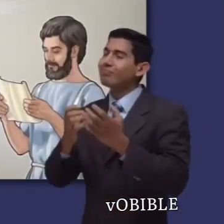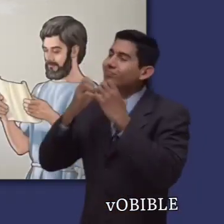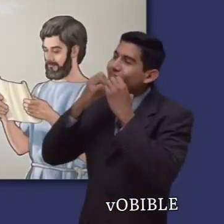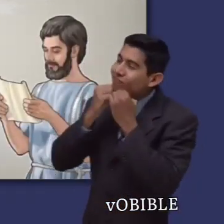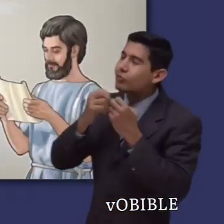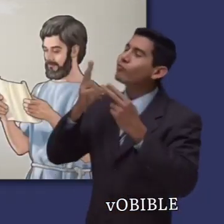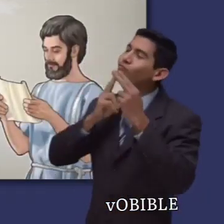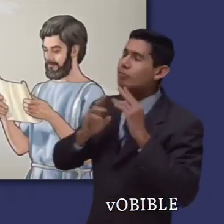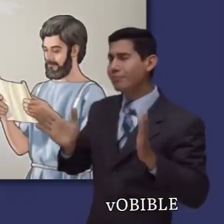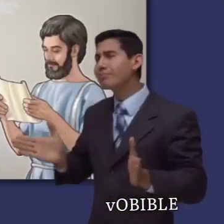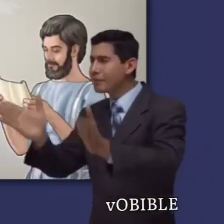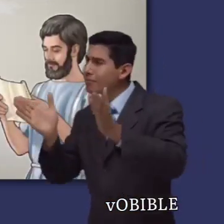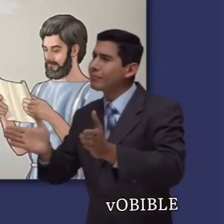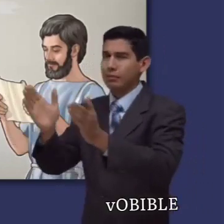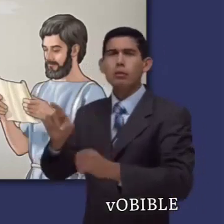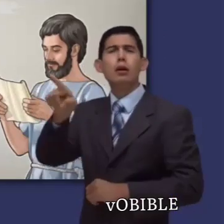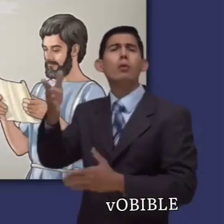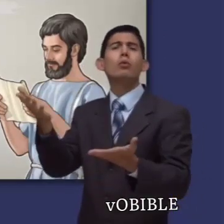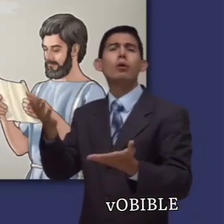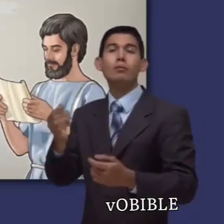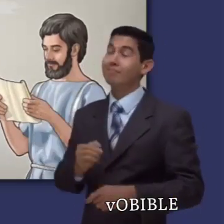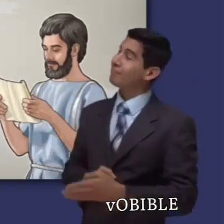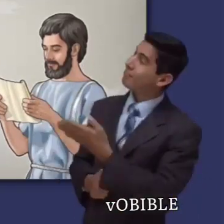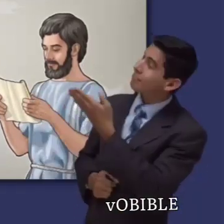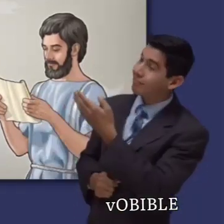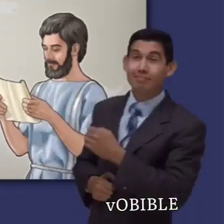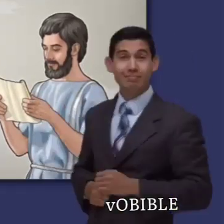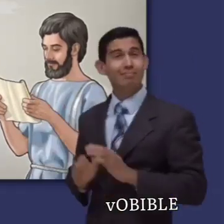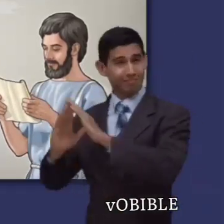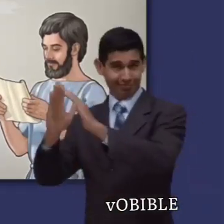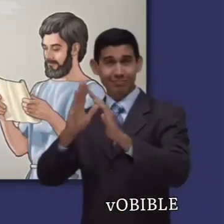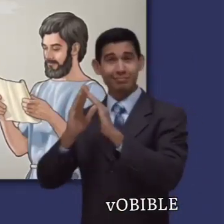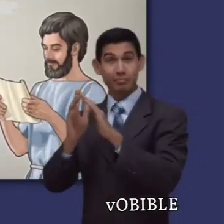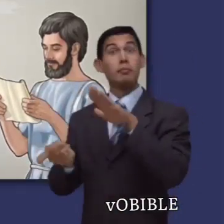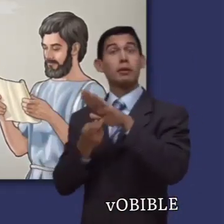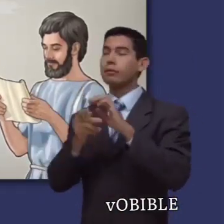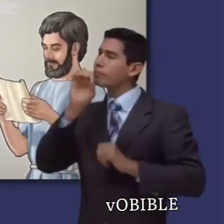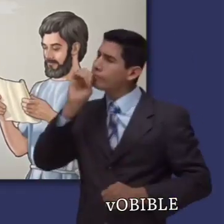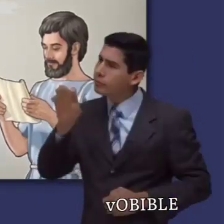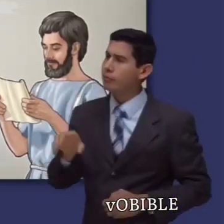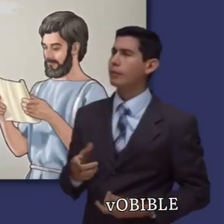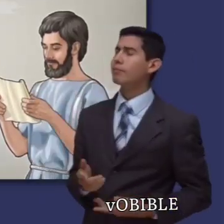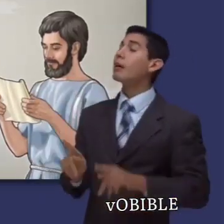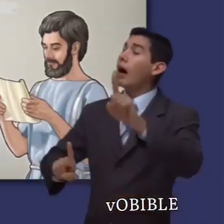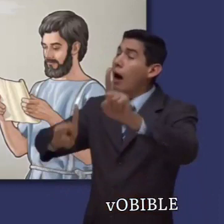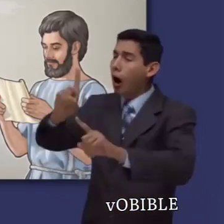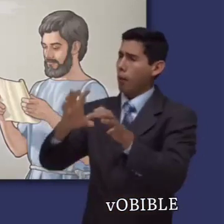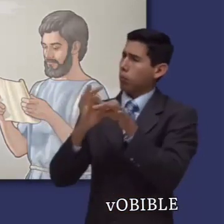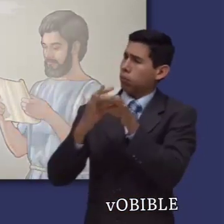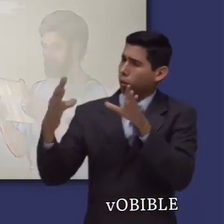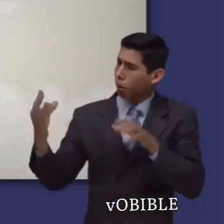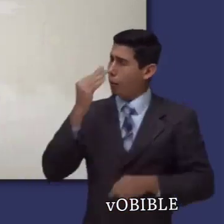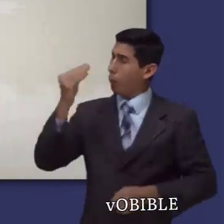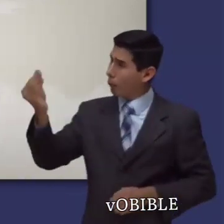tal vez estaba en Éfeso. Pablo le cuenta que algunos hermanos de Asia se habían apartado de él.